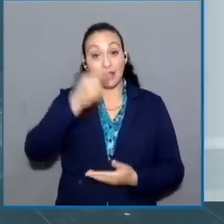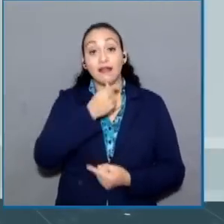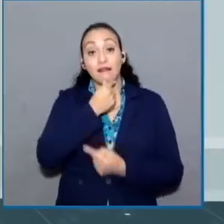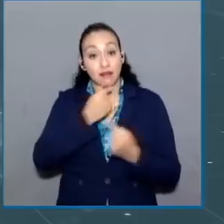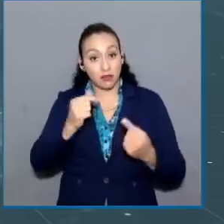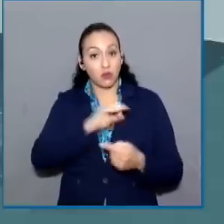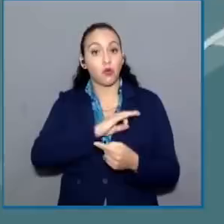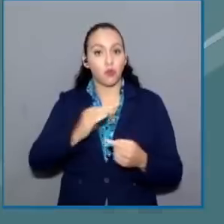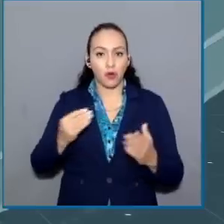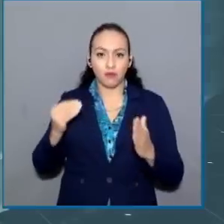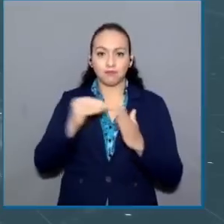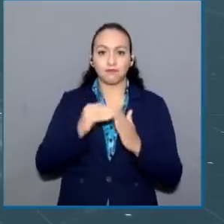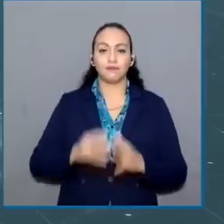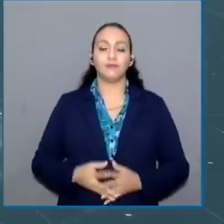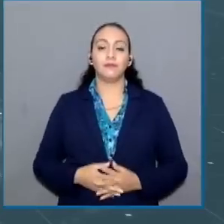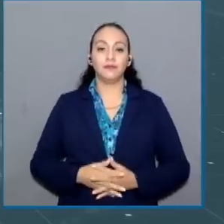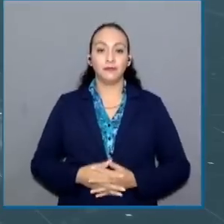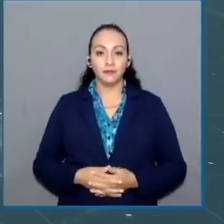sala.